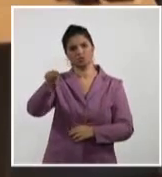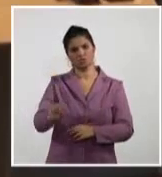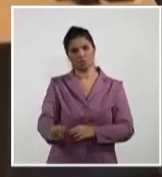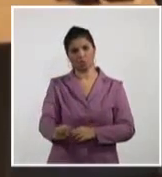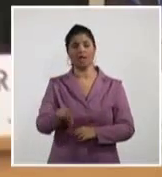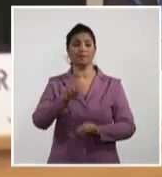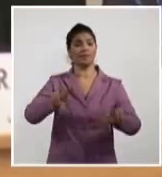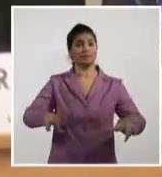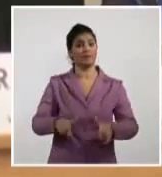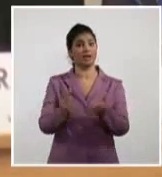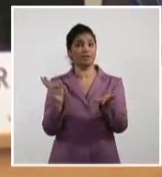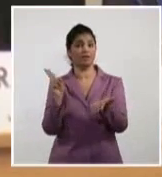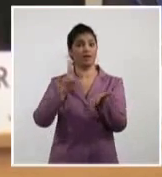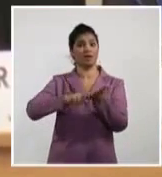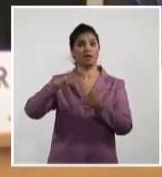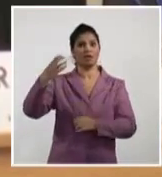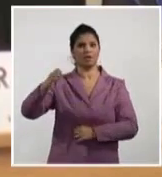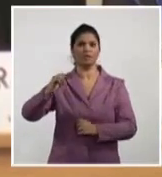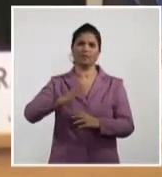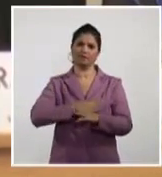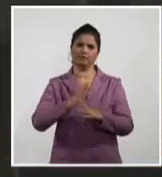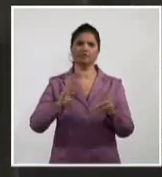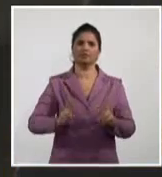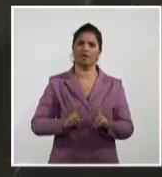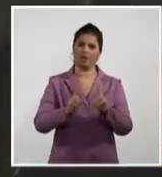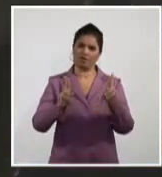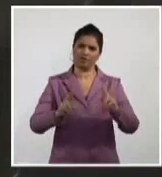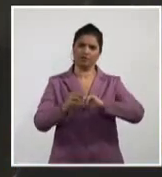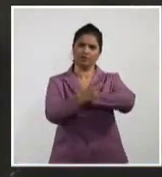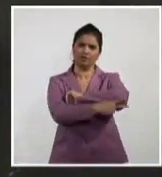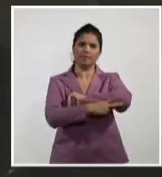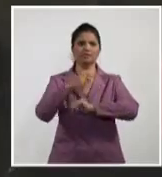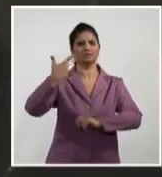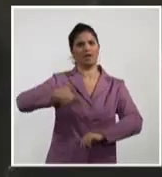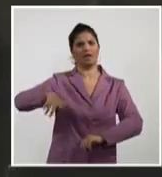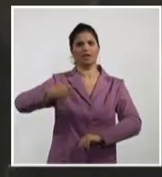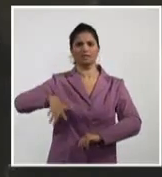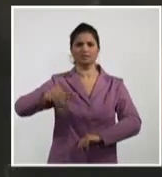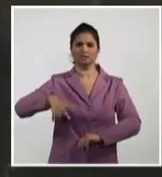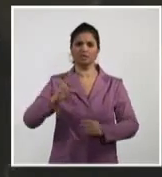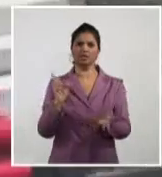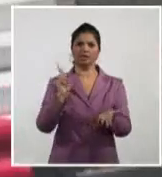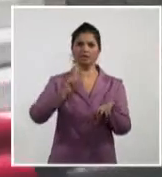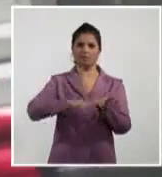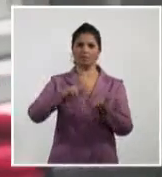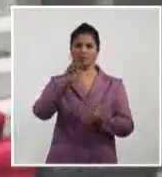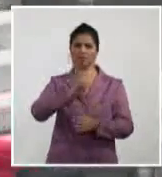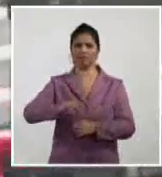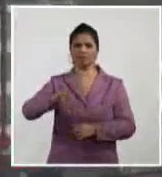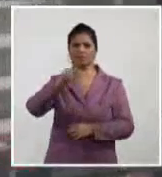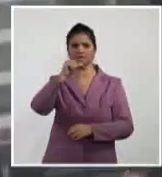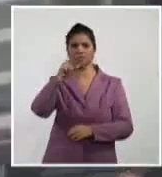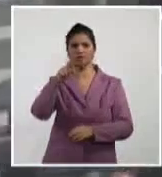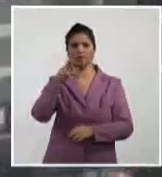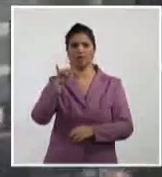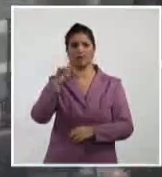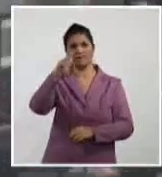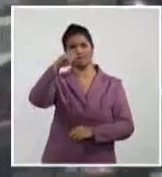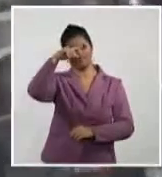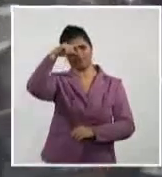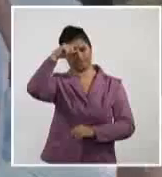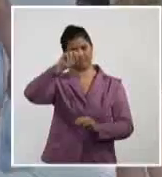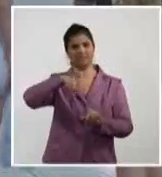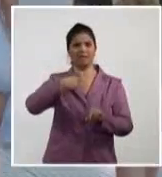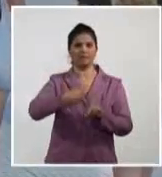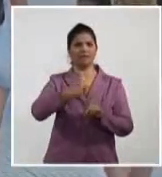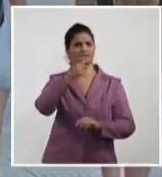varios acuerdos multilaterales. Argentina integra ahora los BRICS, aunque con el ascenso al poder de la derecha encabezada por Javier